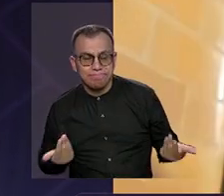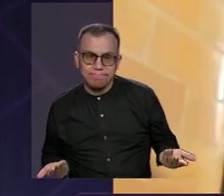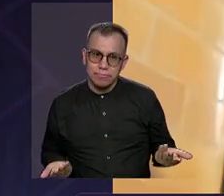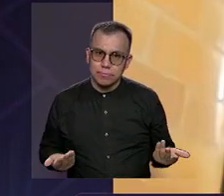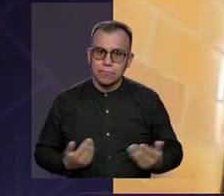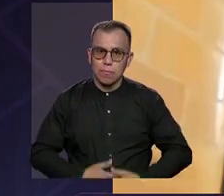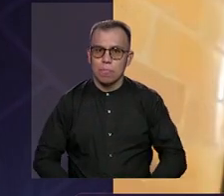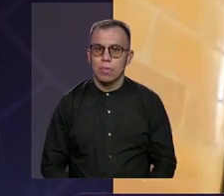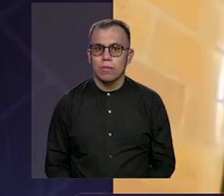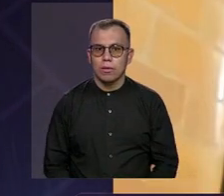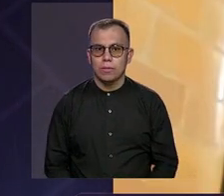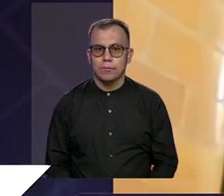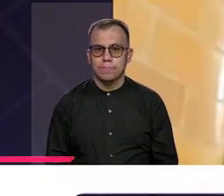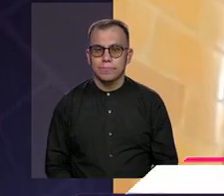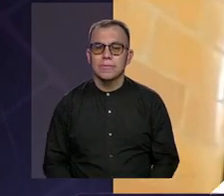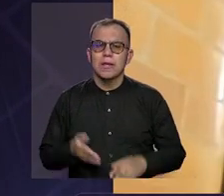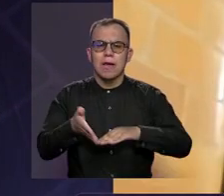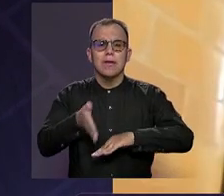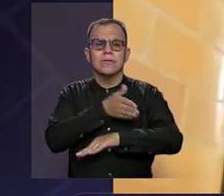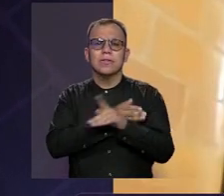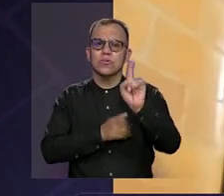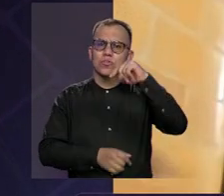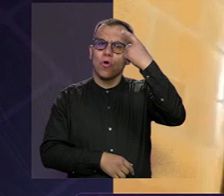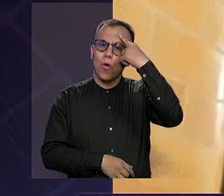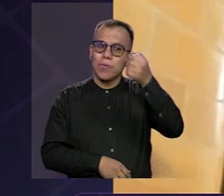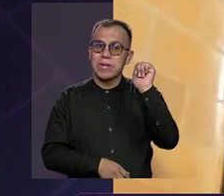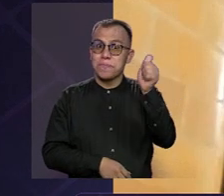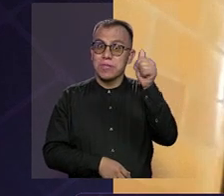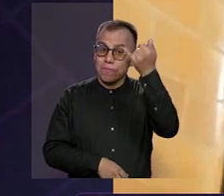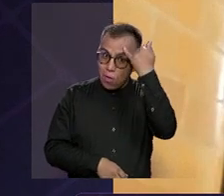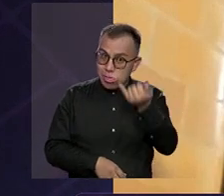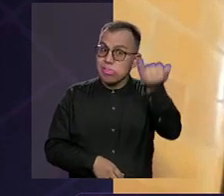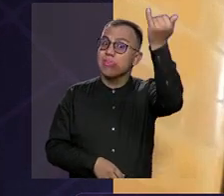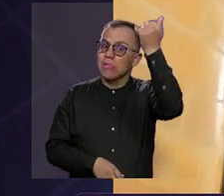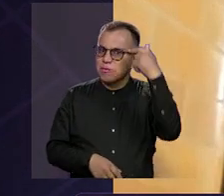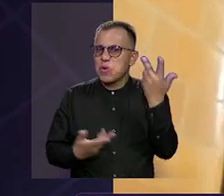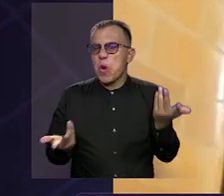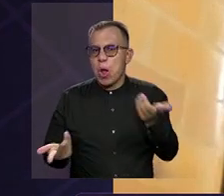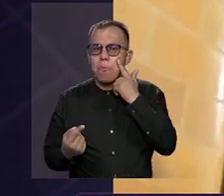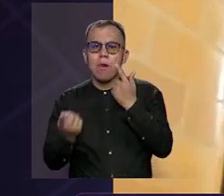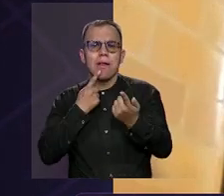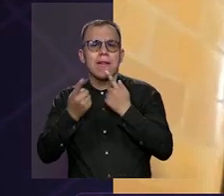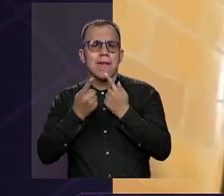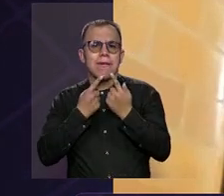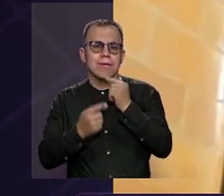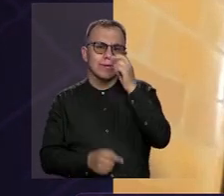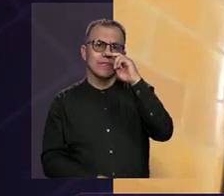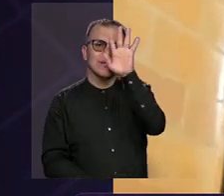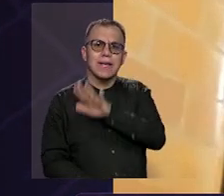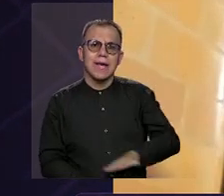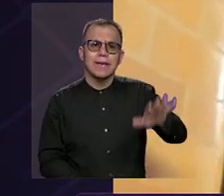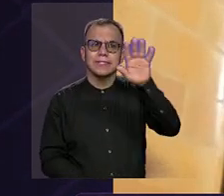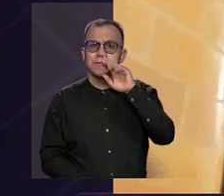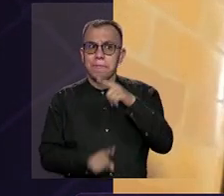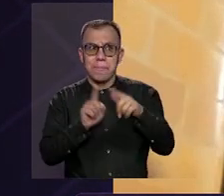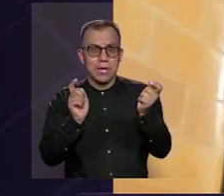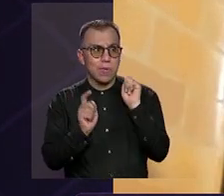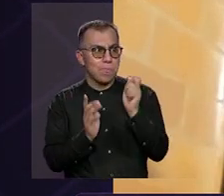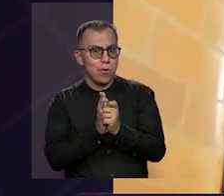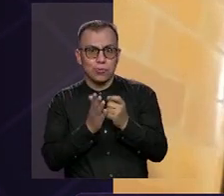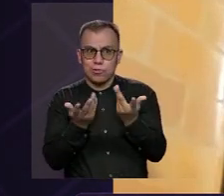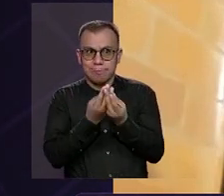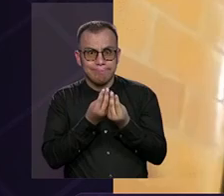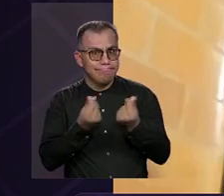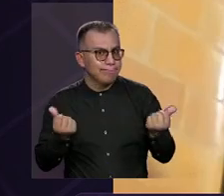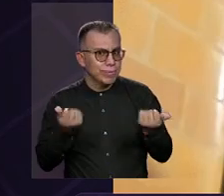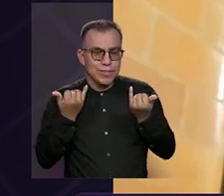se inventó el gobierno nacional una conversación nacional que diluyó esto